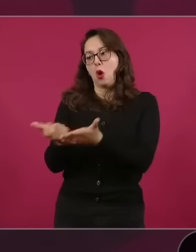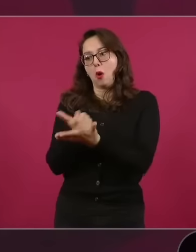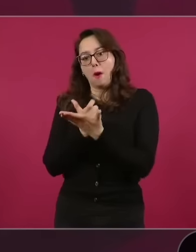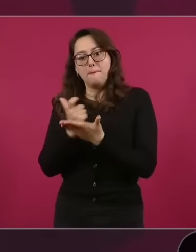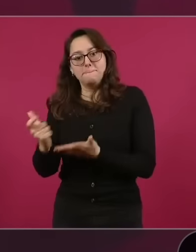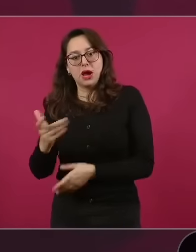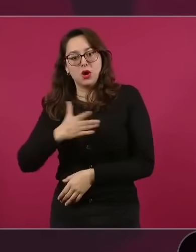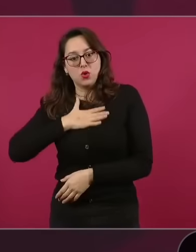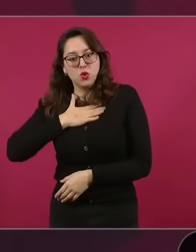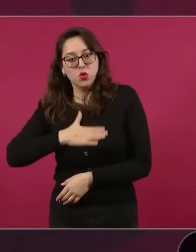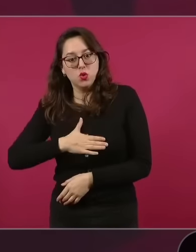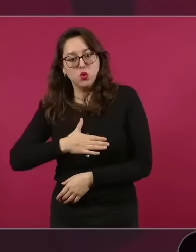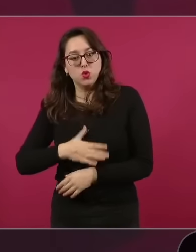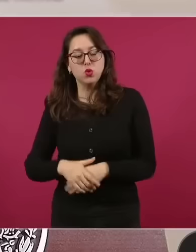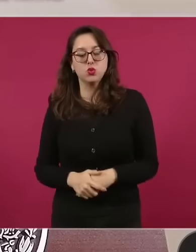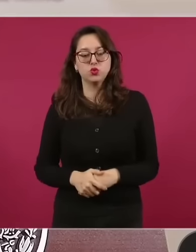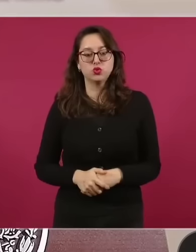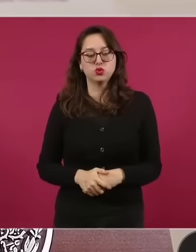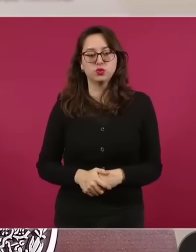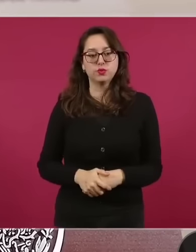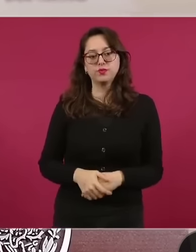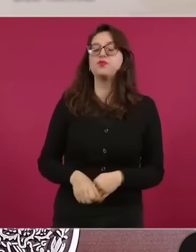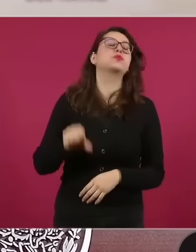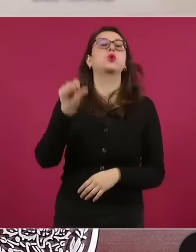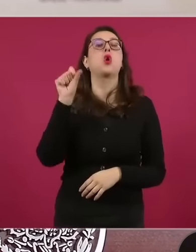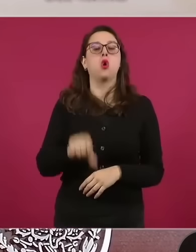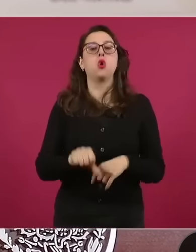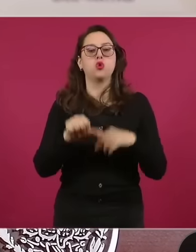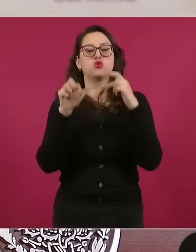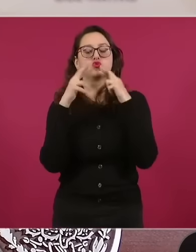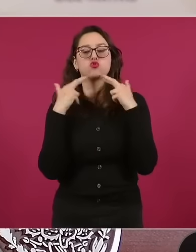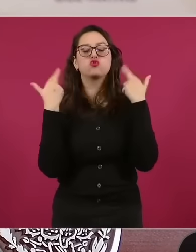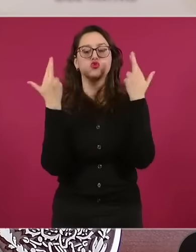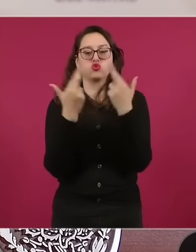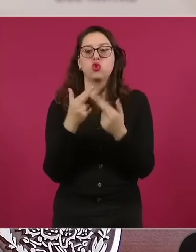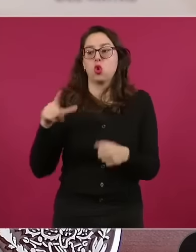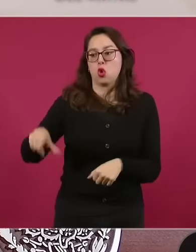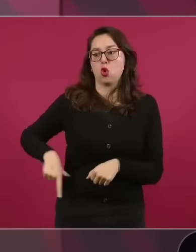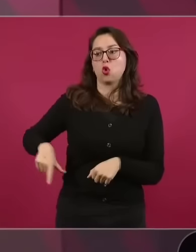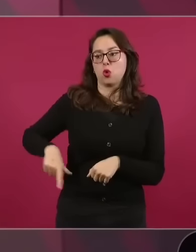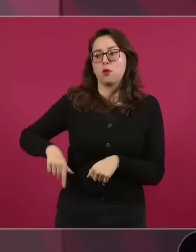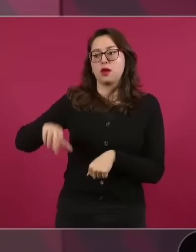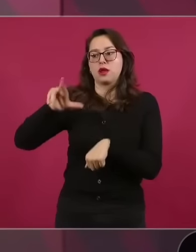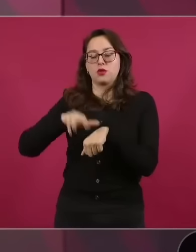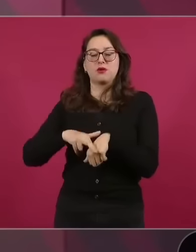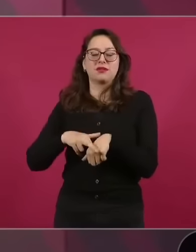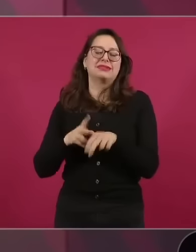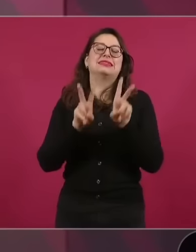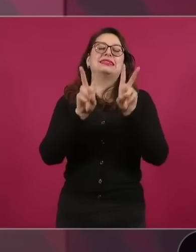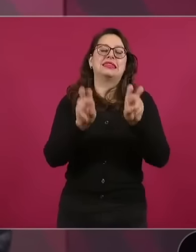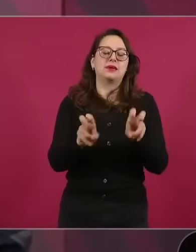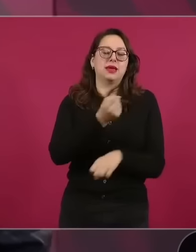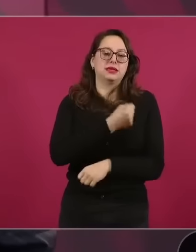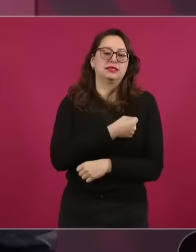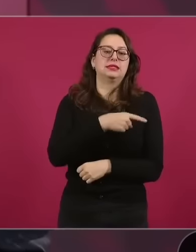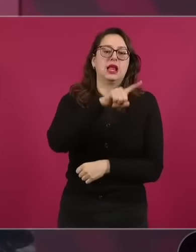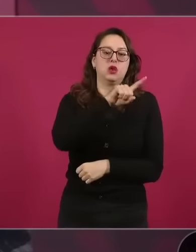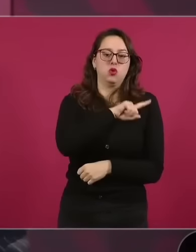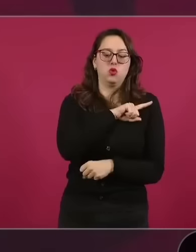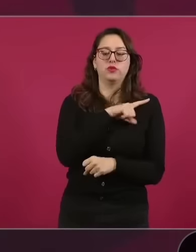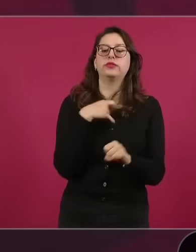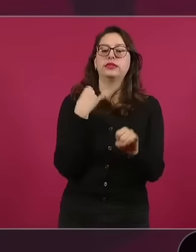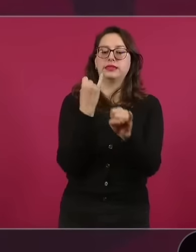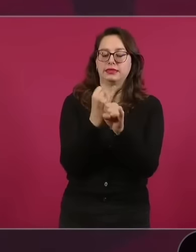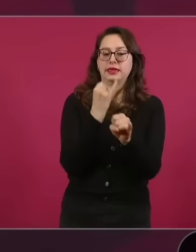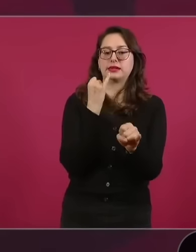es internet y en algunos casos ver con ellos lo de